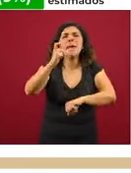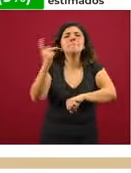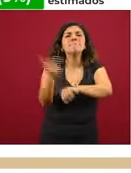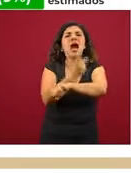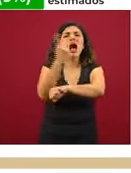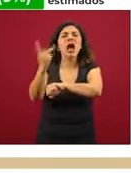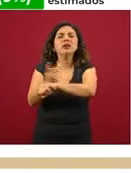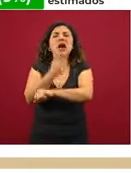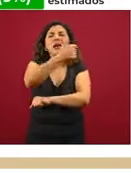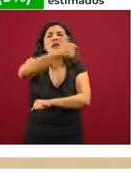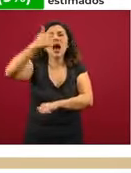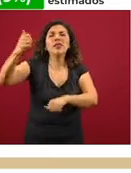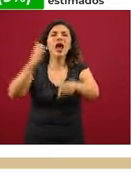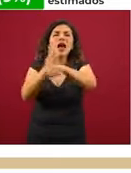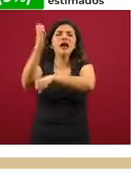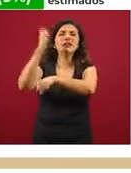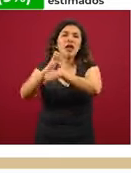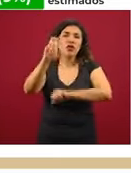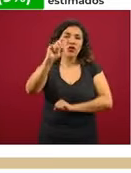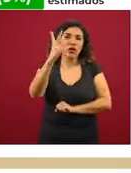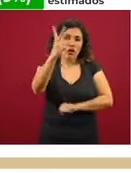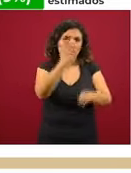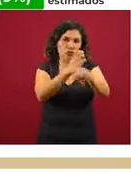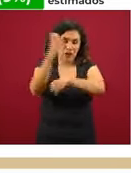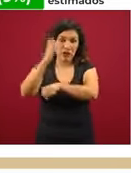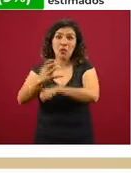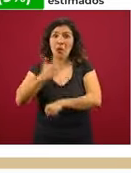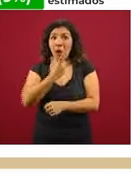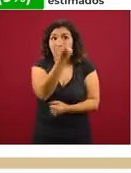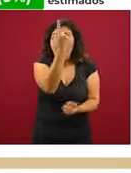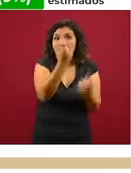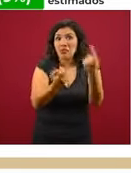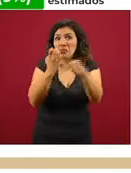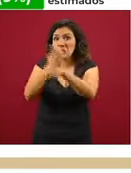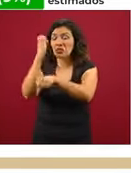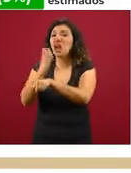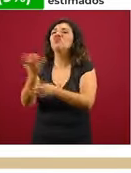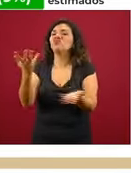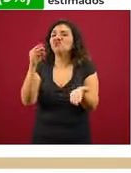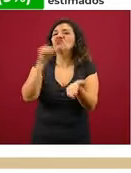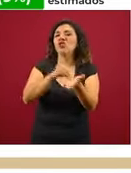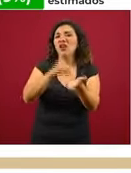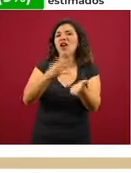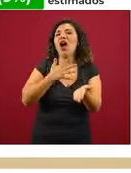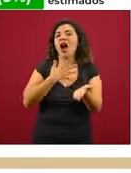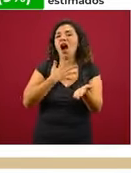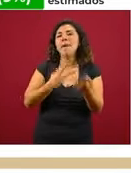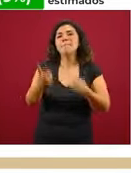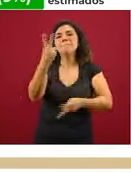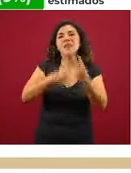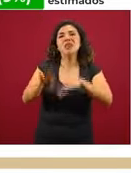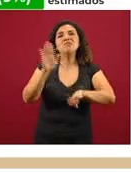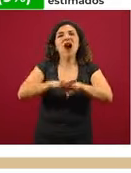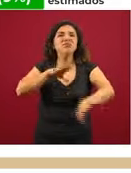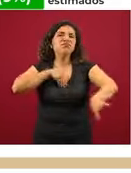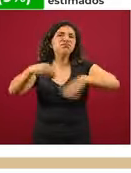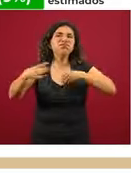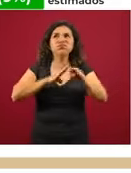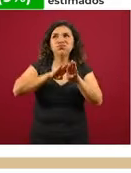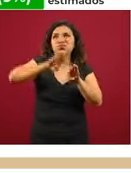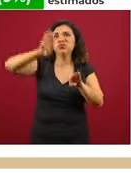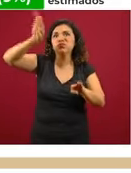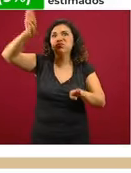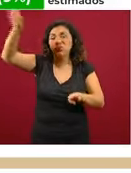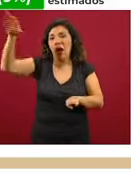en cada una de las 32 entidades federativas. Hay entidades federativas que todavía se encuentran en su fase ascendente, por lo tanto